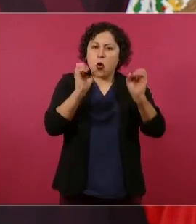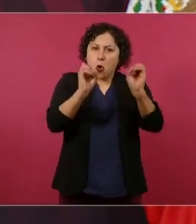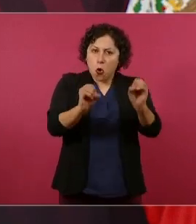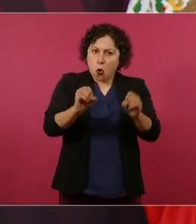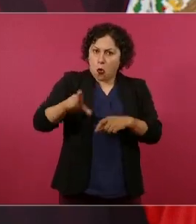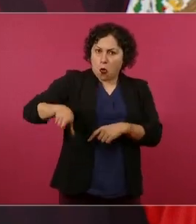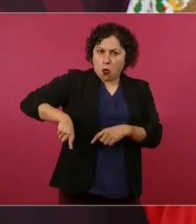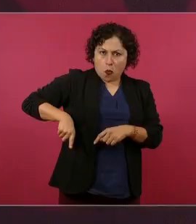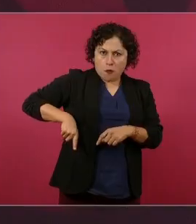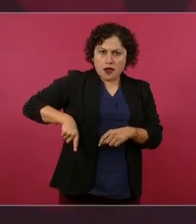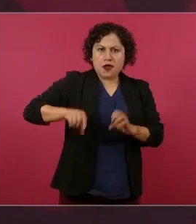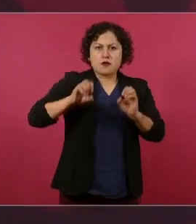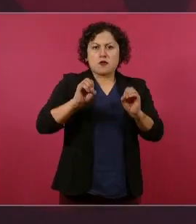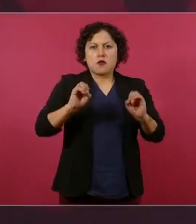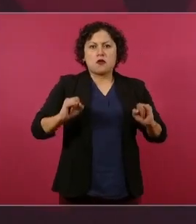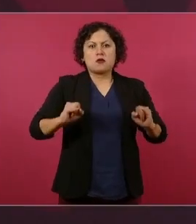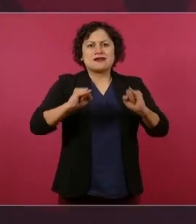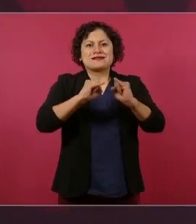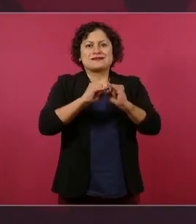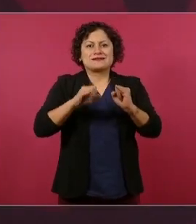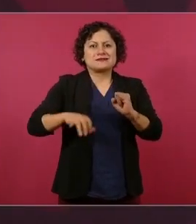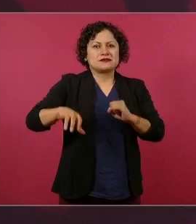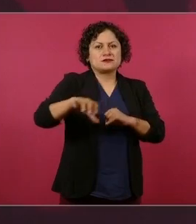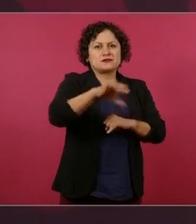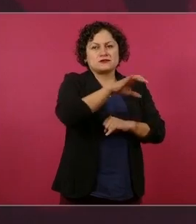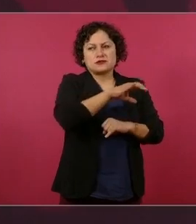ni a las instituciones,